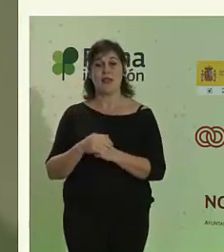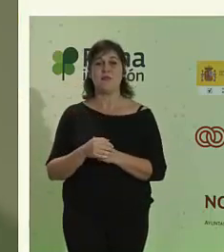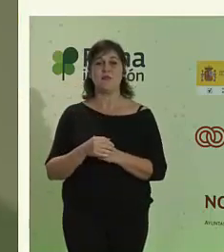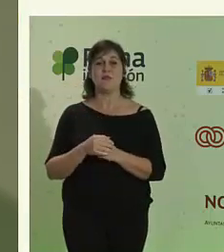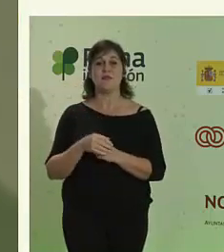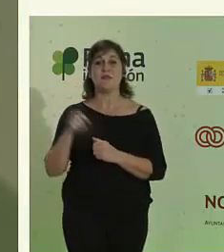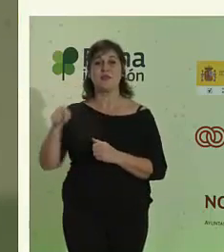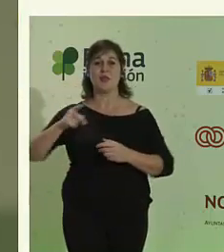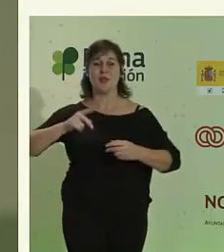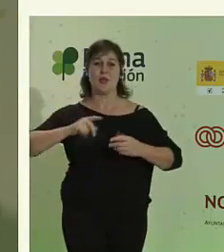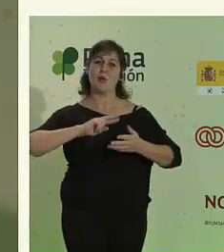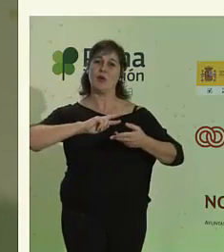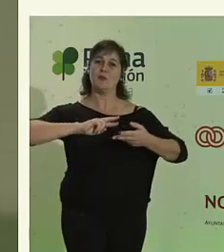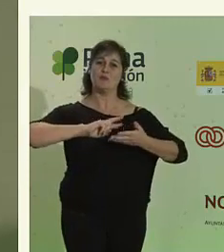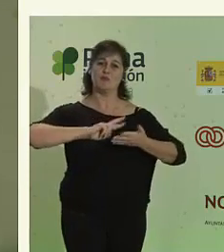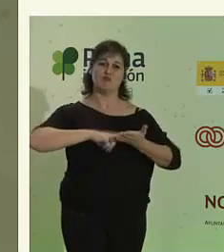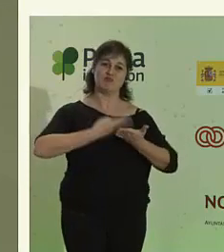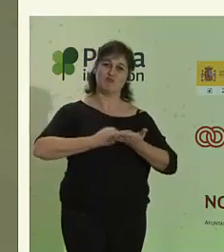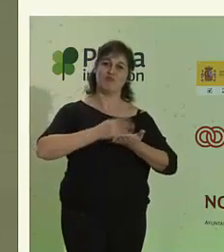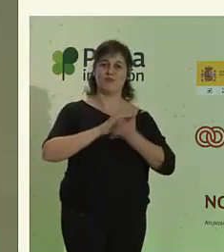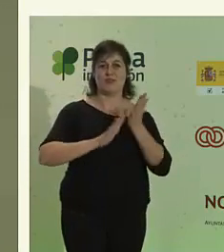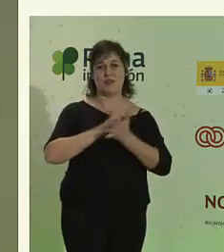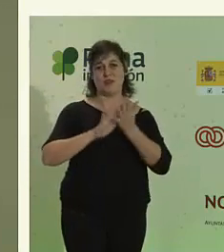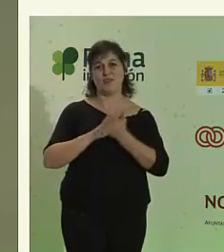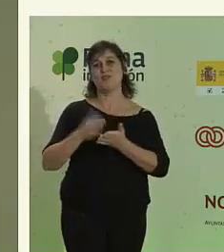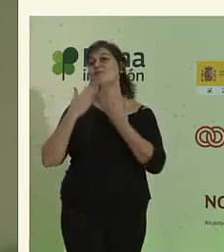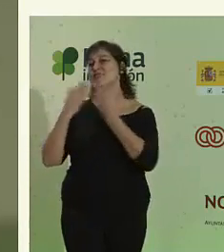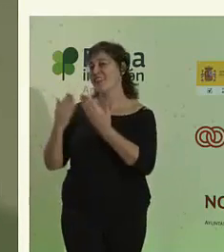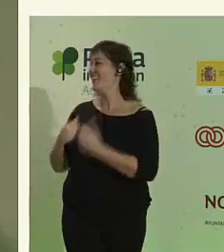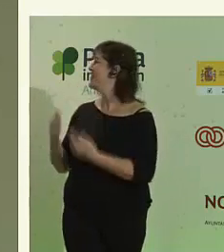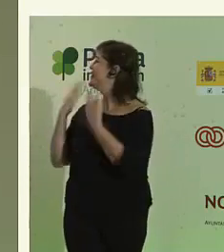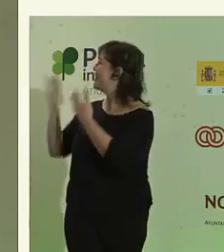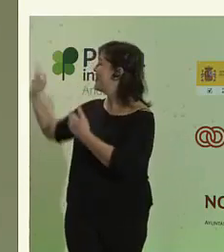son intérpretes de lengua de signos. Muchas gracias.